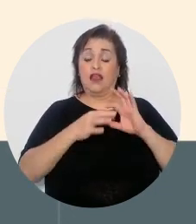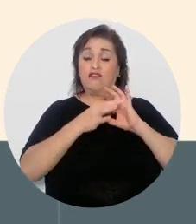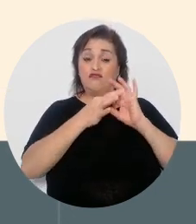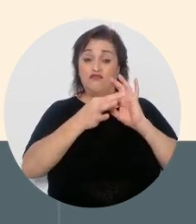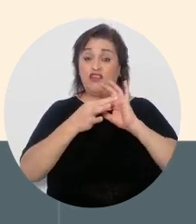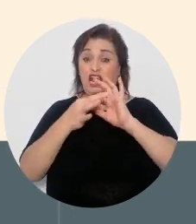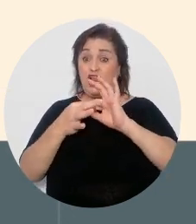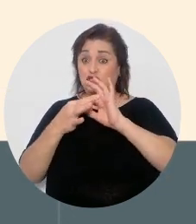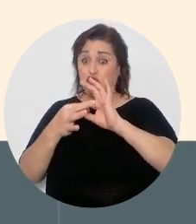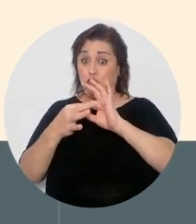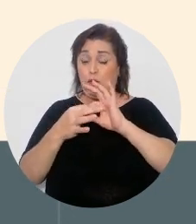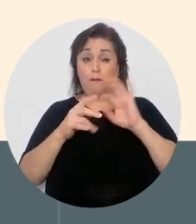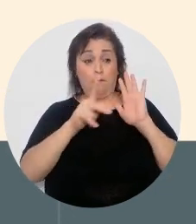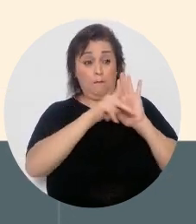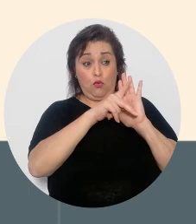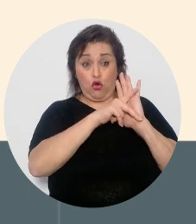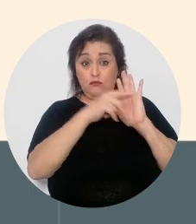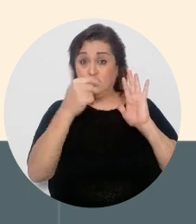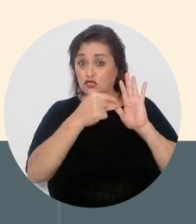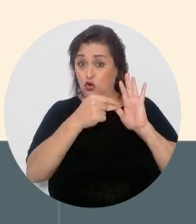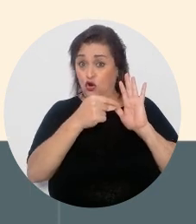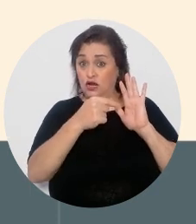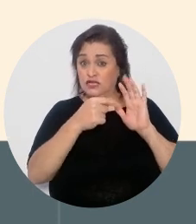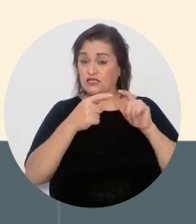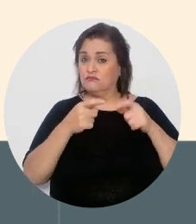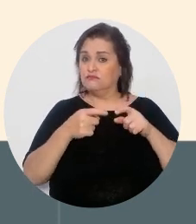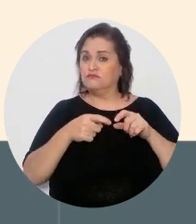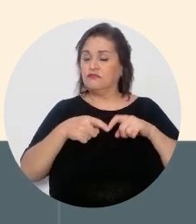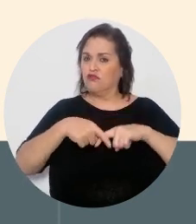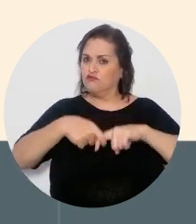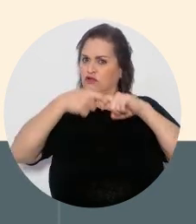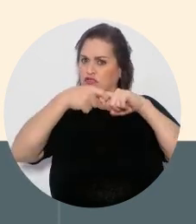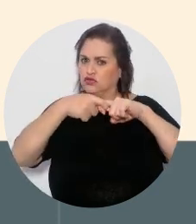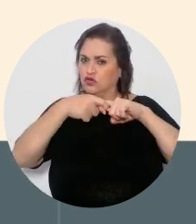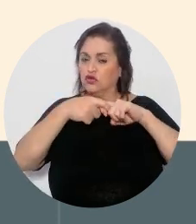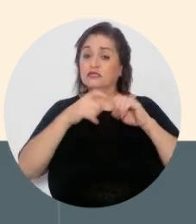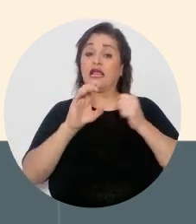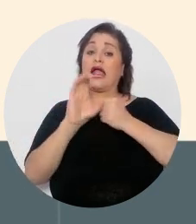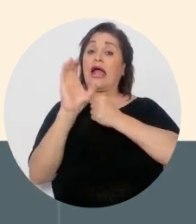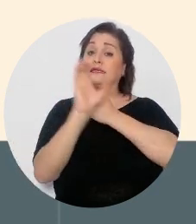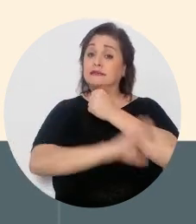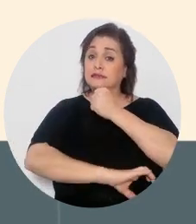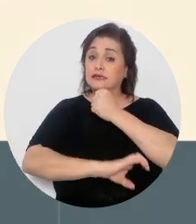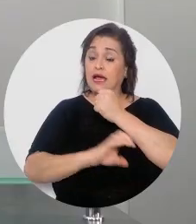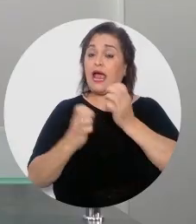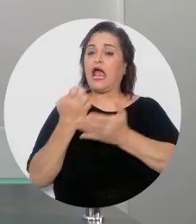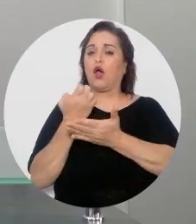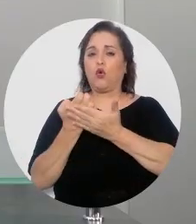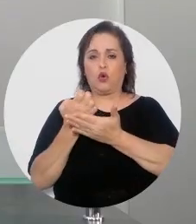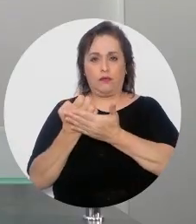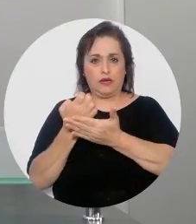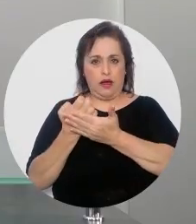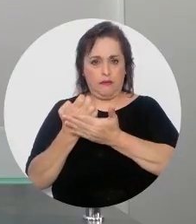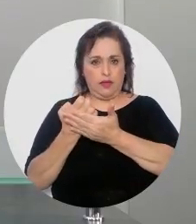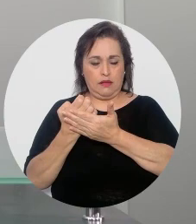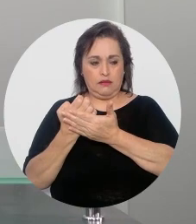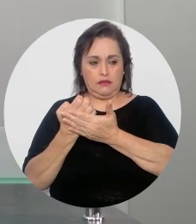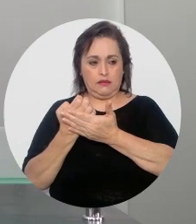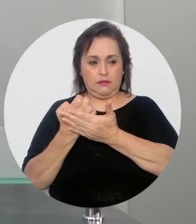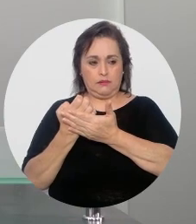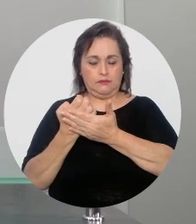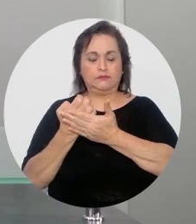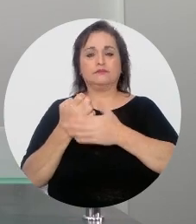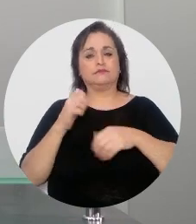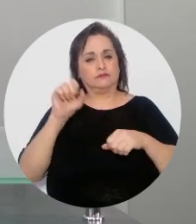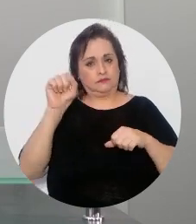La violación de esas prohibiciones o de esas restricciones se sanciona económicamente